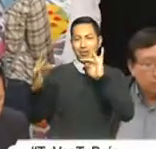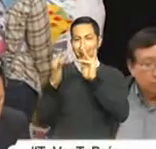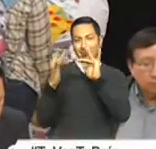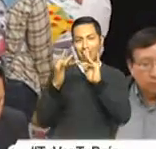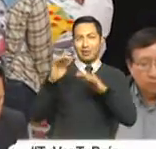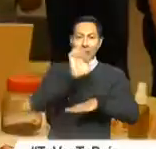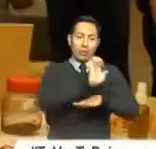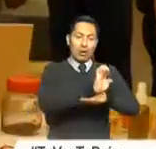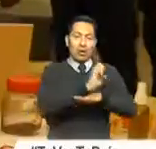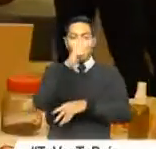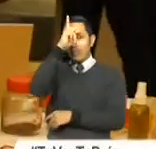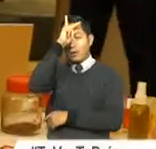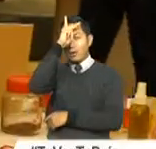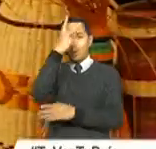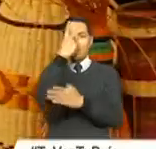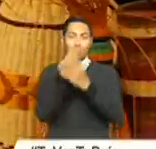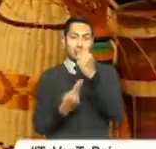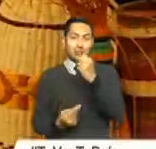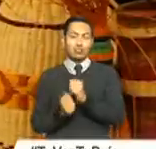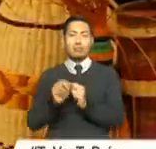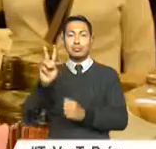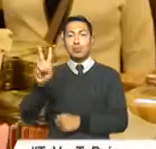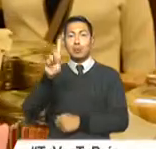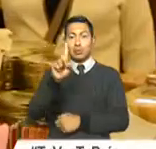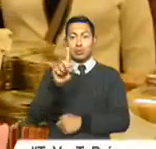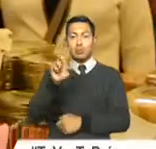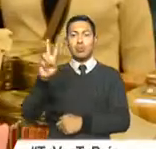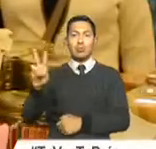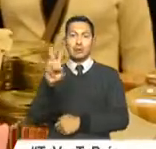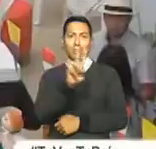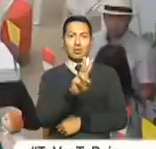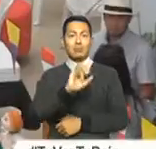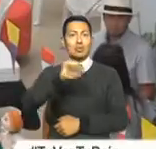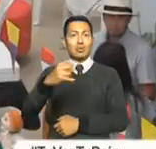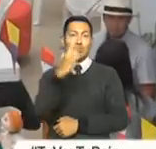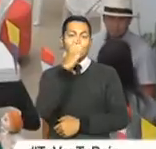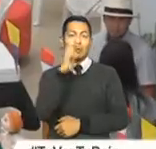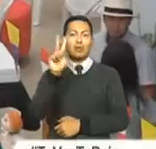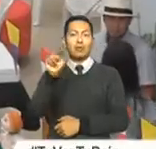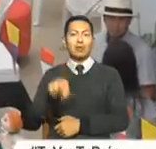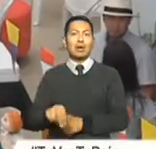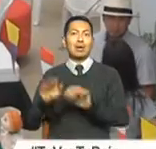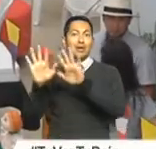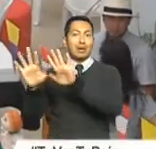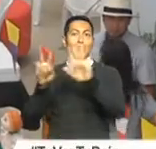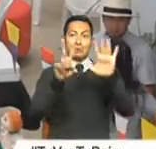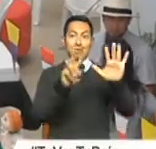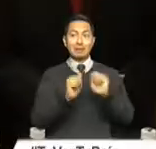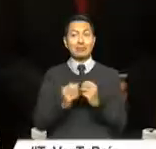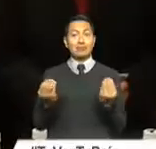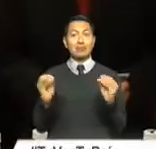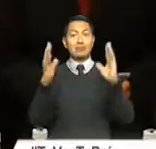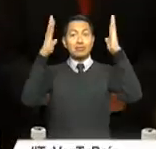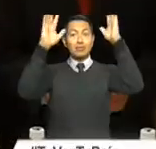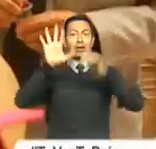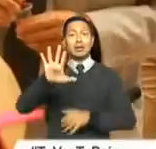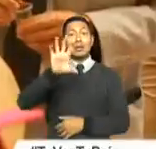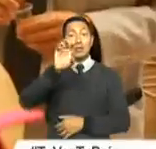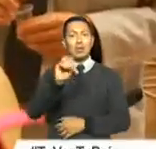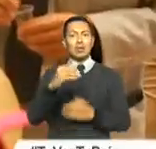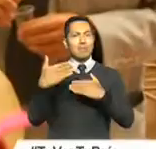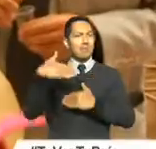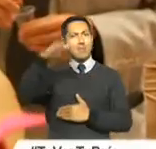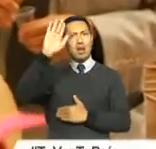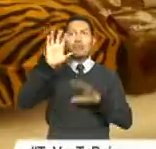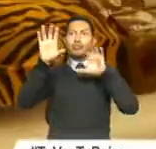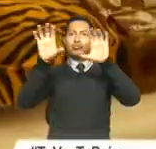Emprendimiento Ecuador-Perú, los días 21 y 22 de julio de 2017. En esta feria, más de 50 expositores de Ecuador y Perú